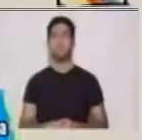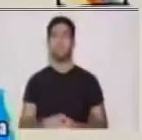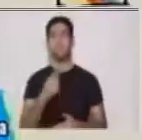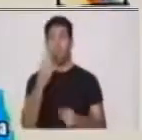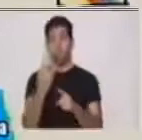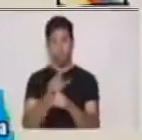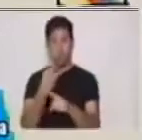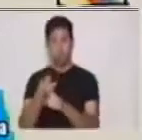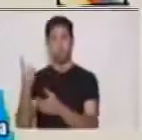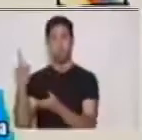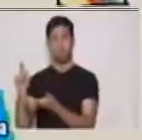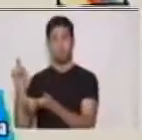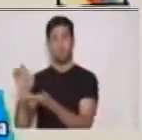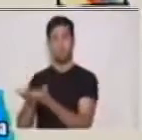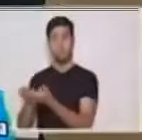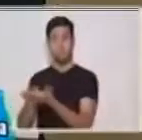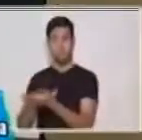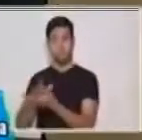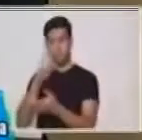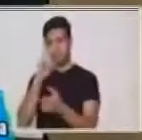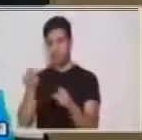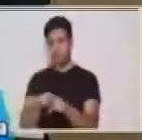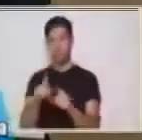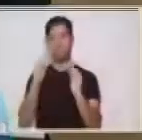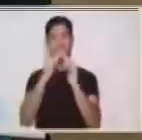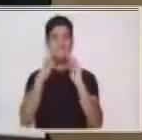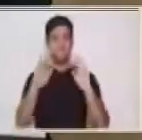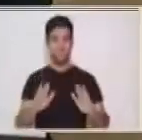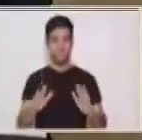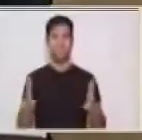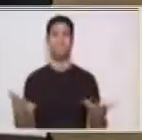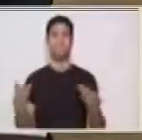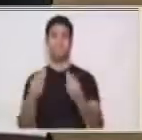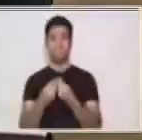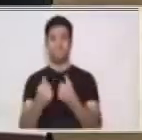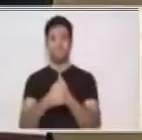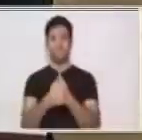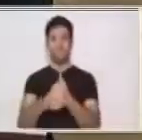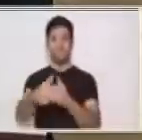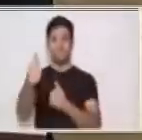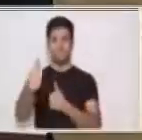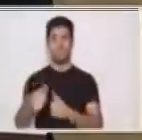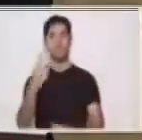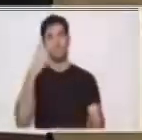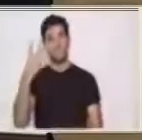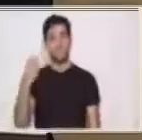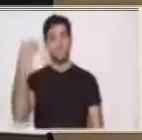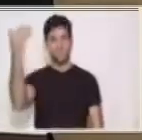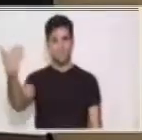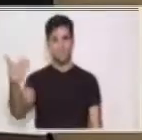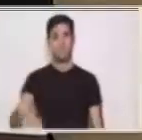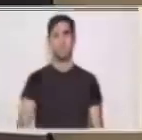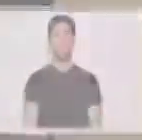de gel antibacterial. Recuerda quedarte en casa, juntos saldremos adelante. Hasta la próxima.